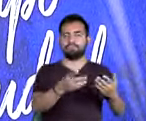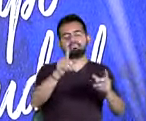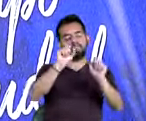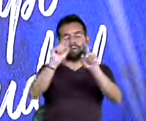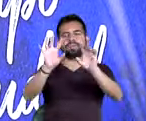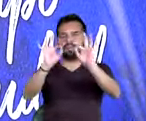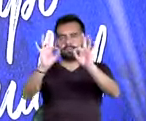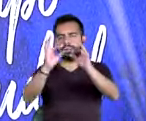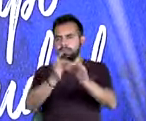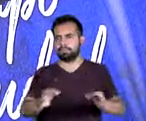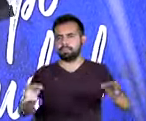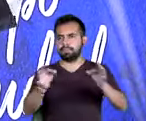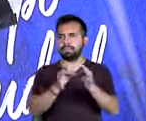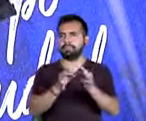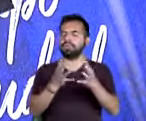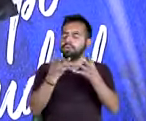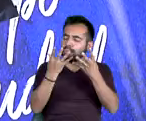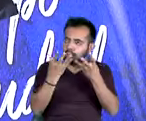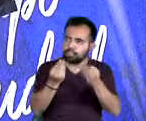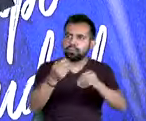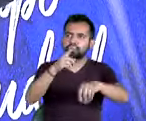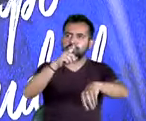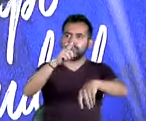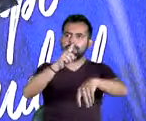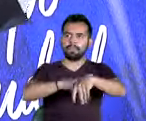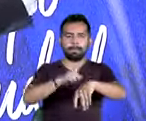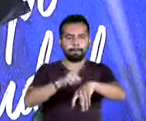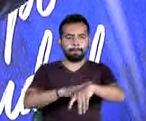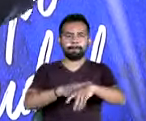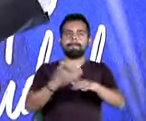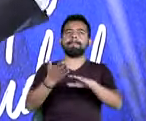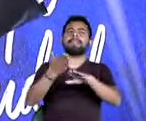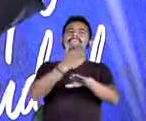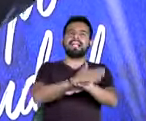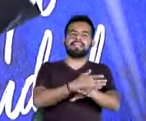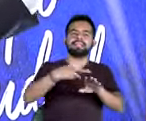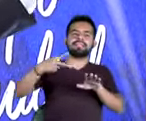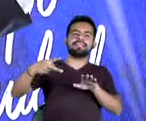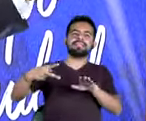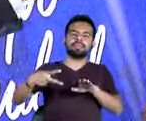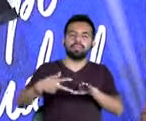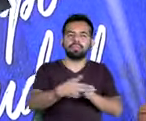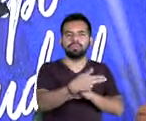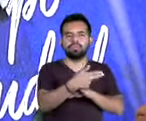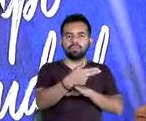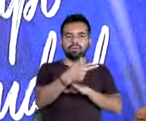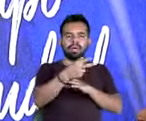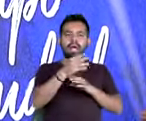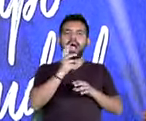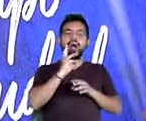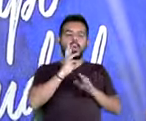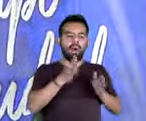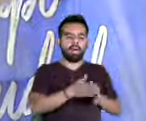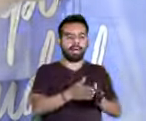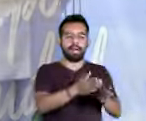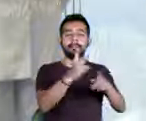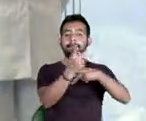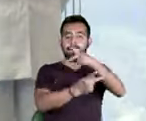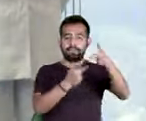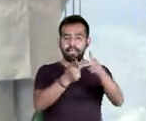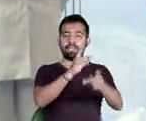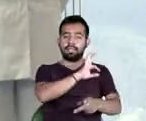fundamental. Por mucho tiempo no se inauguró un canal de riego en Pichincha. La prefecta Paola Pavón lo pudo